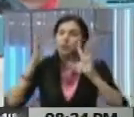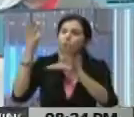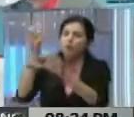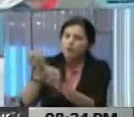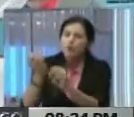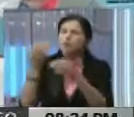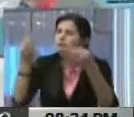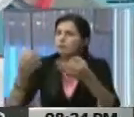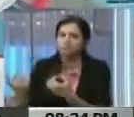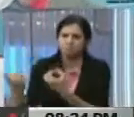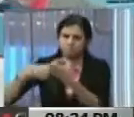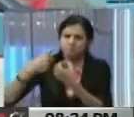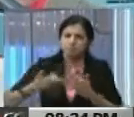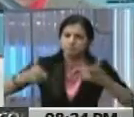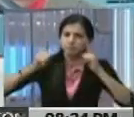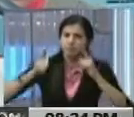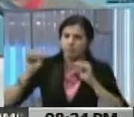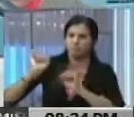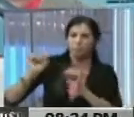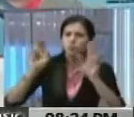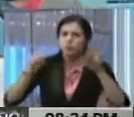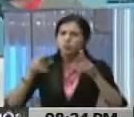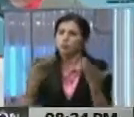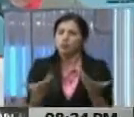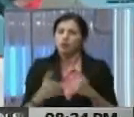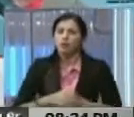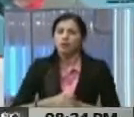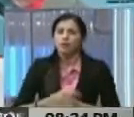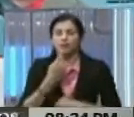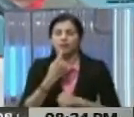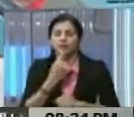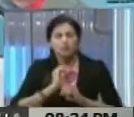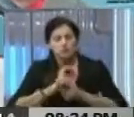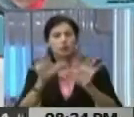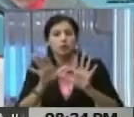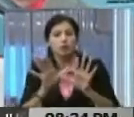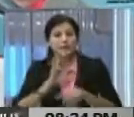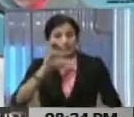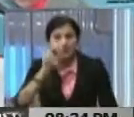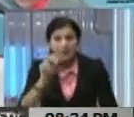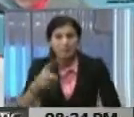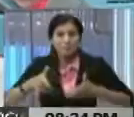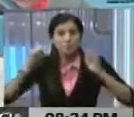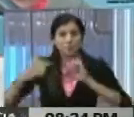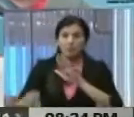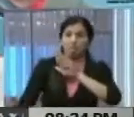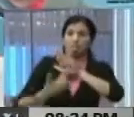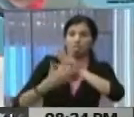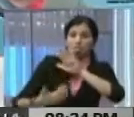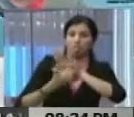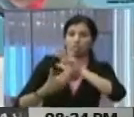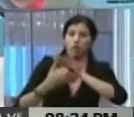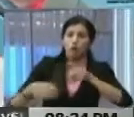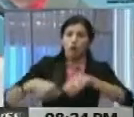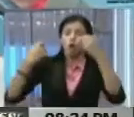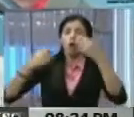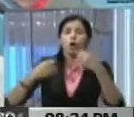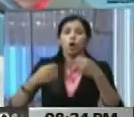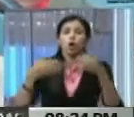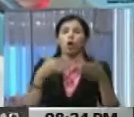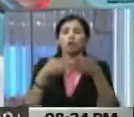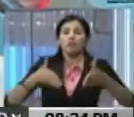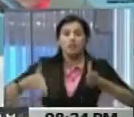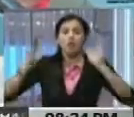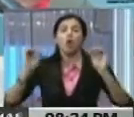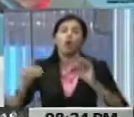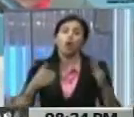confiable. Queremos ser enfáticos cuando decimos que el Poder Electoral no permitirá agresiones a la majestad de esta institución ni a sus